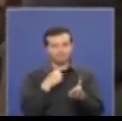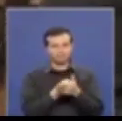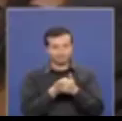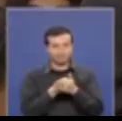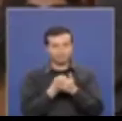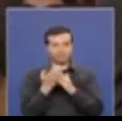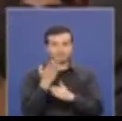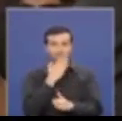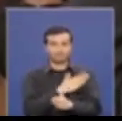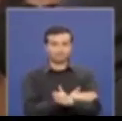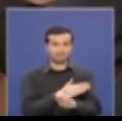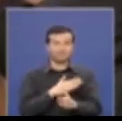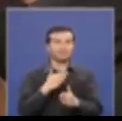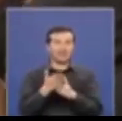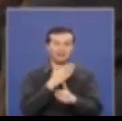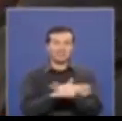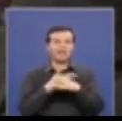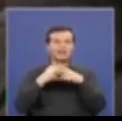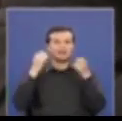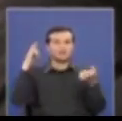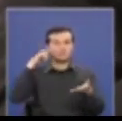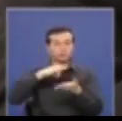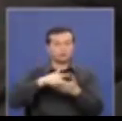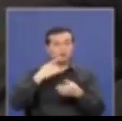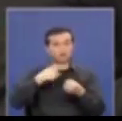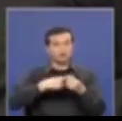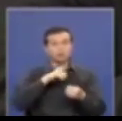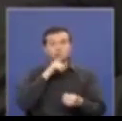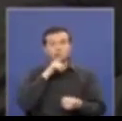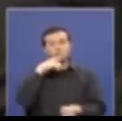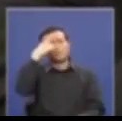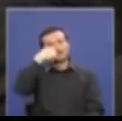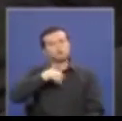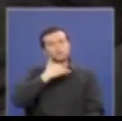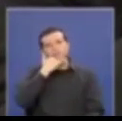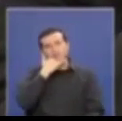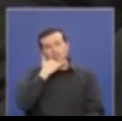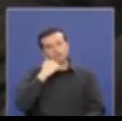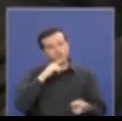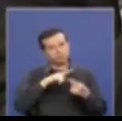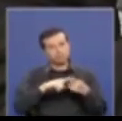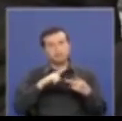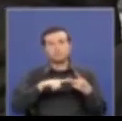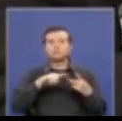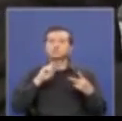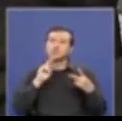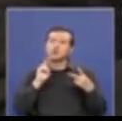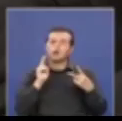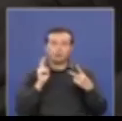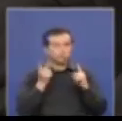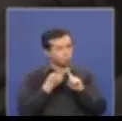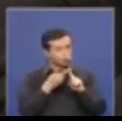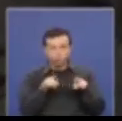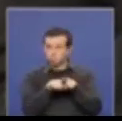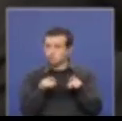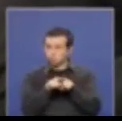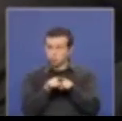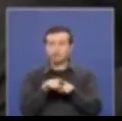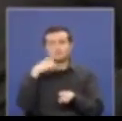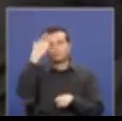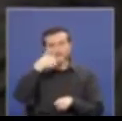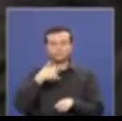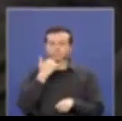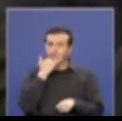el antiguo aeropuerto de Quito fue una falla humana. Y que el segundo también fue una falla humana, lamentablemente. No